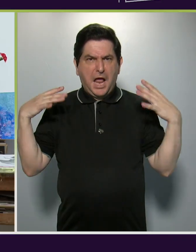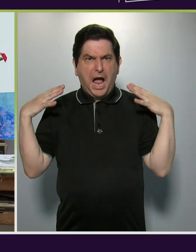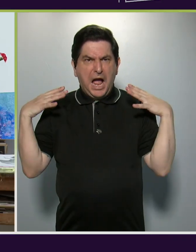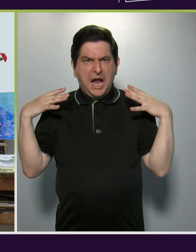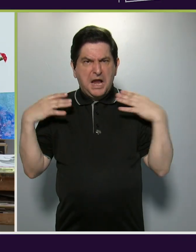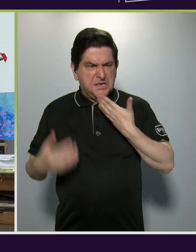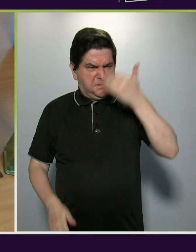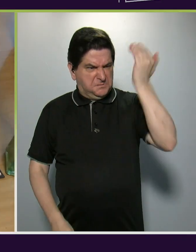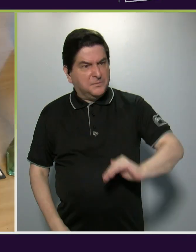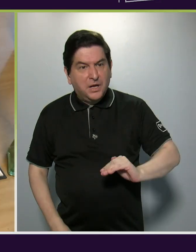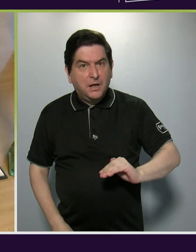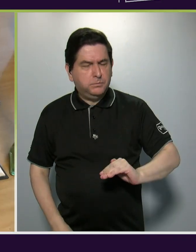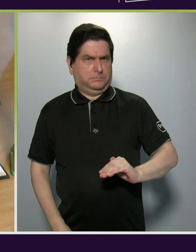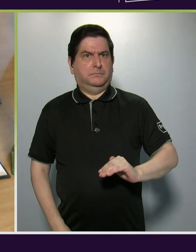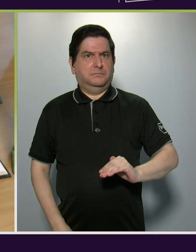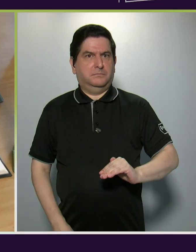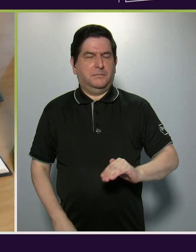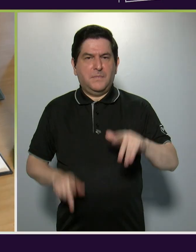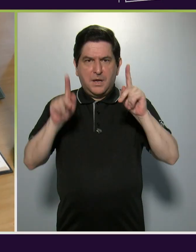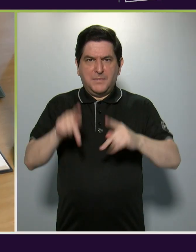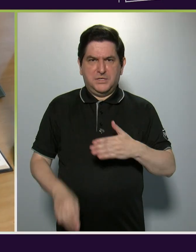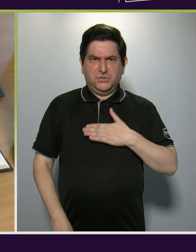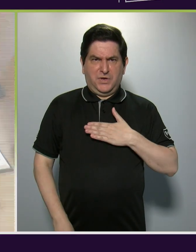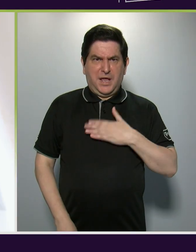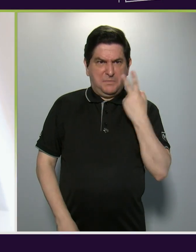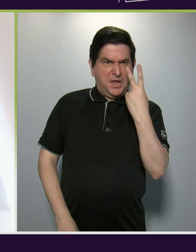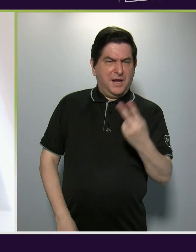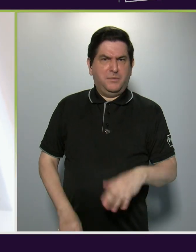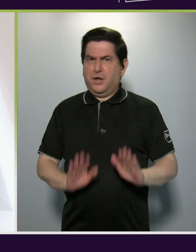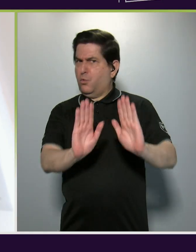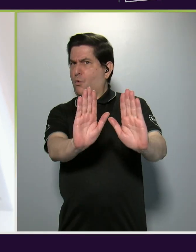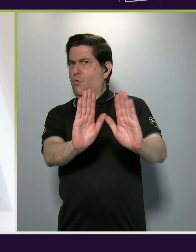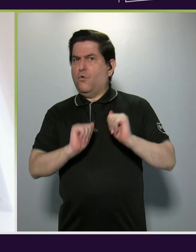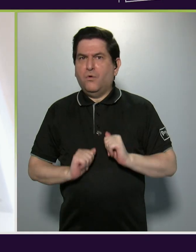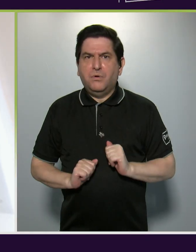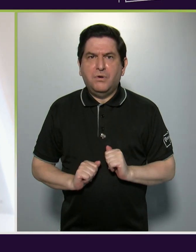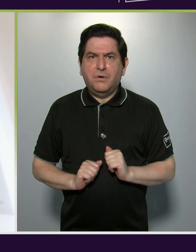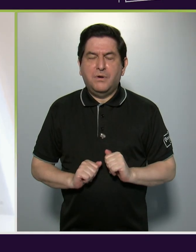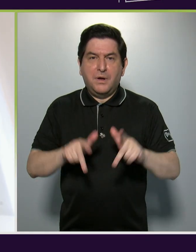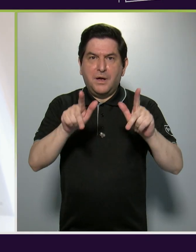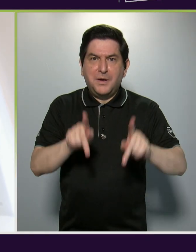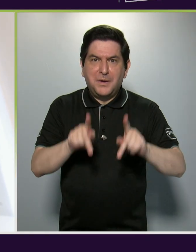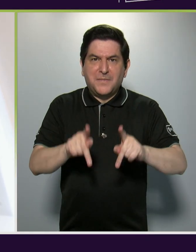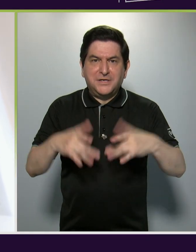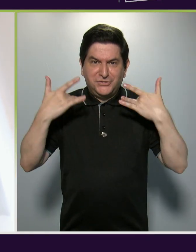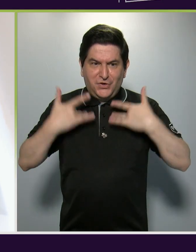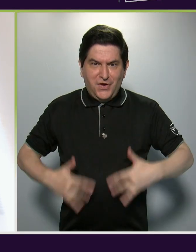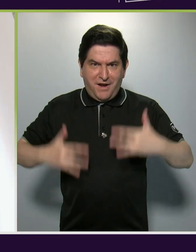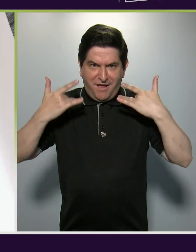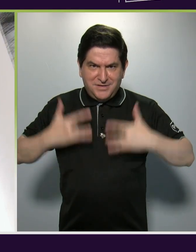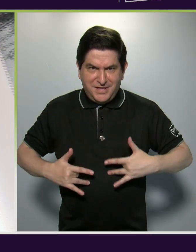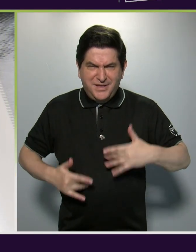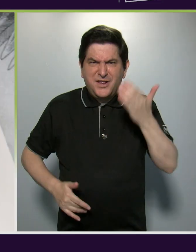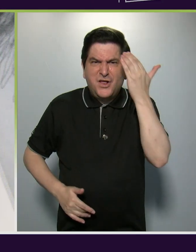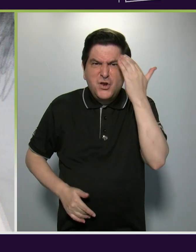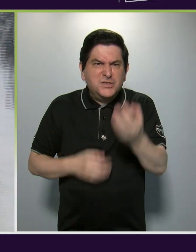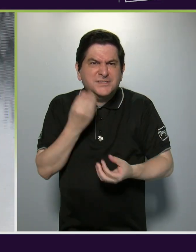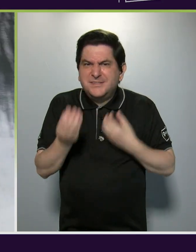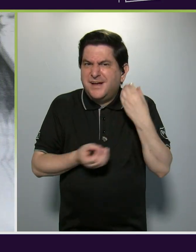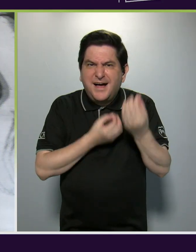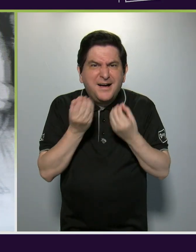maldición. Había gente que me hacía la cruz cuando me veía. Entonces un montón de personajes desnudos que no sabías qué estaban